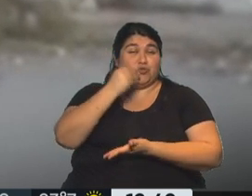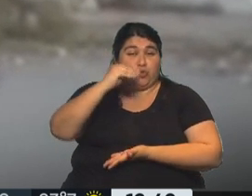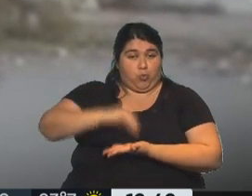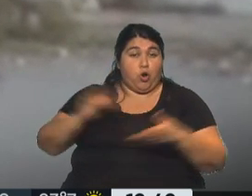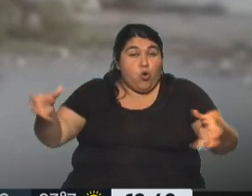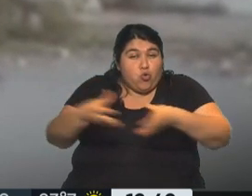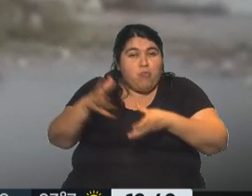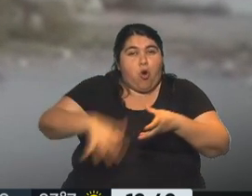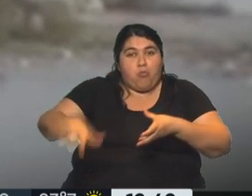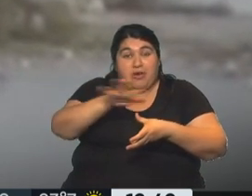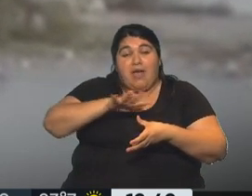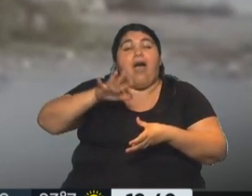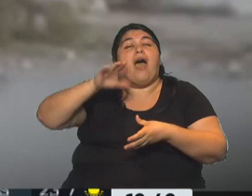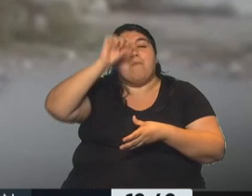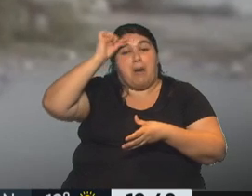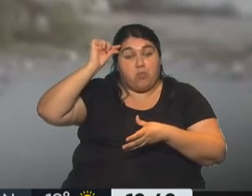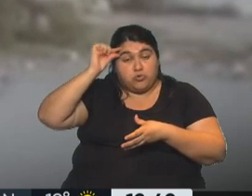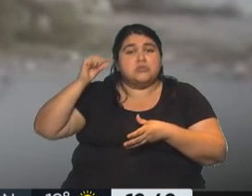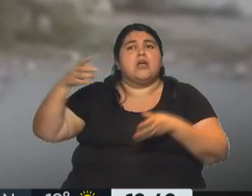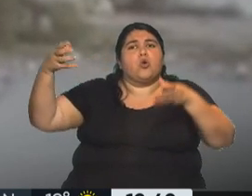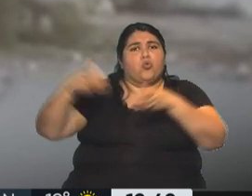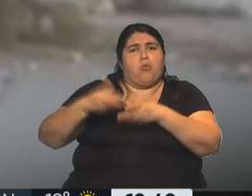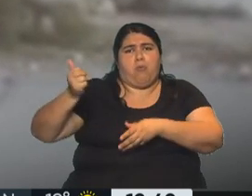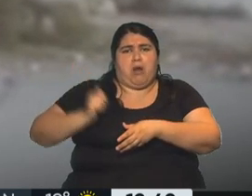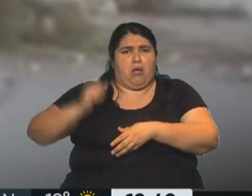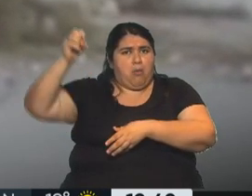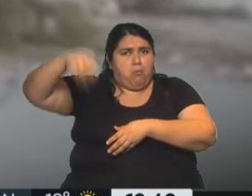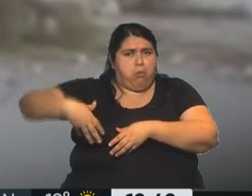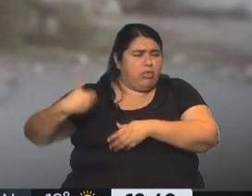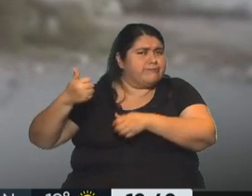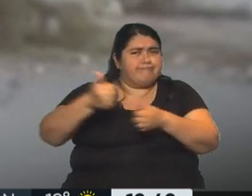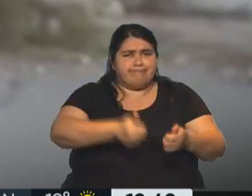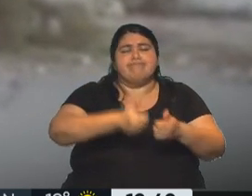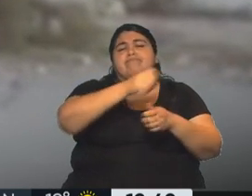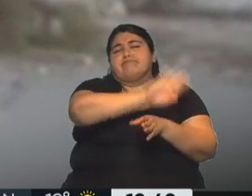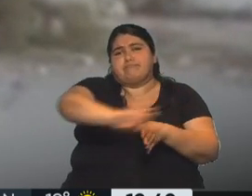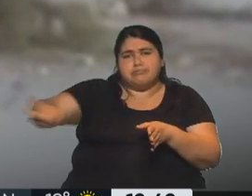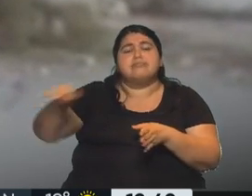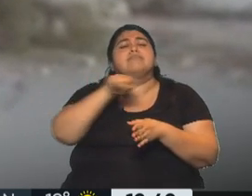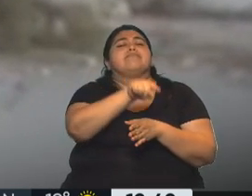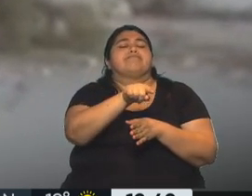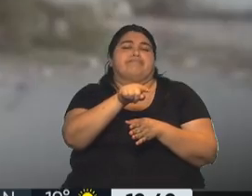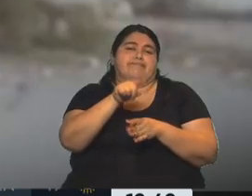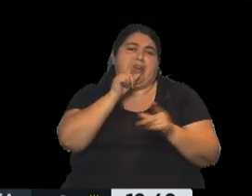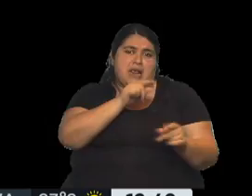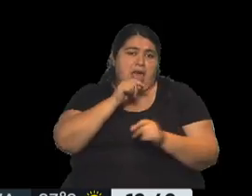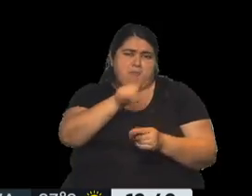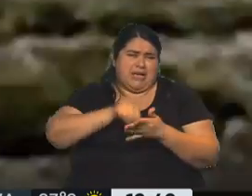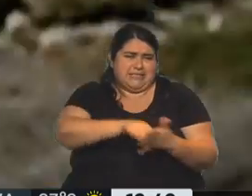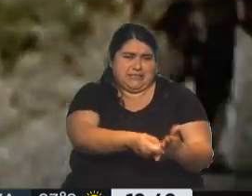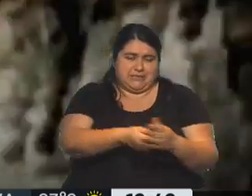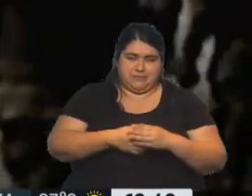comunidad mapuche, cuando un operativo de la gendarmería despejó la protesta en reclamo de tierras ancestrales y los reprimió.